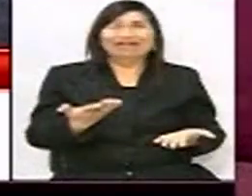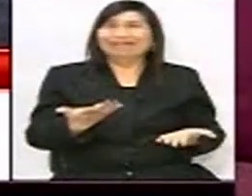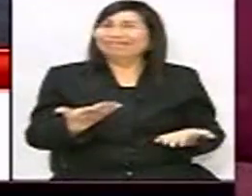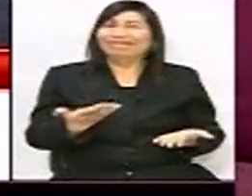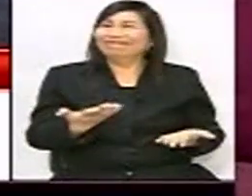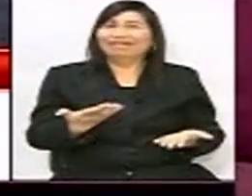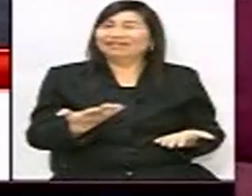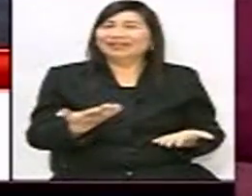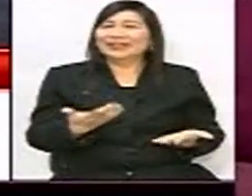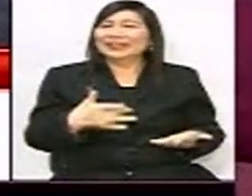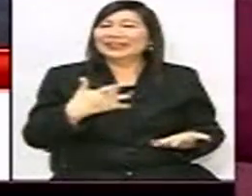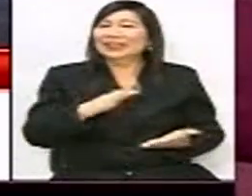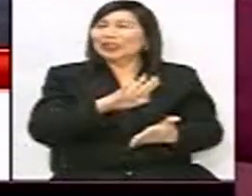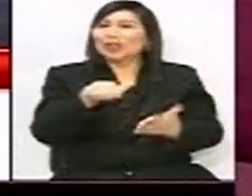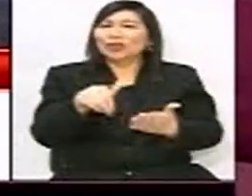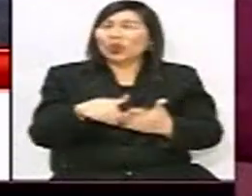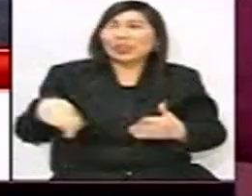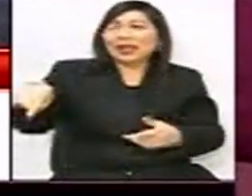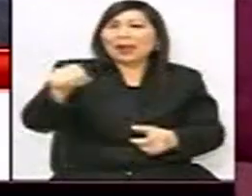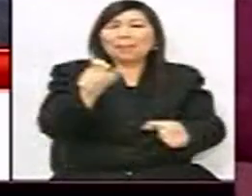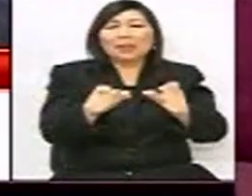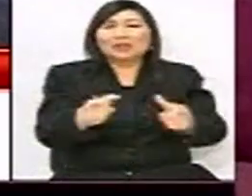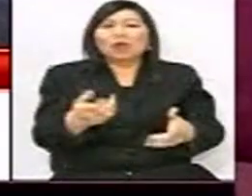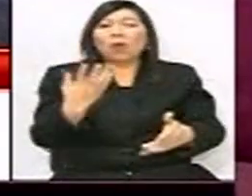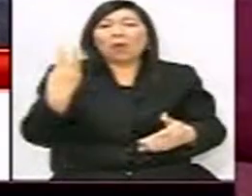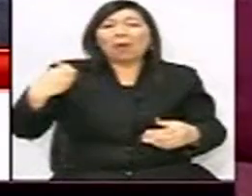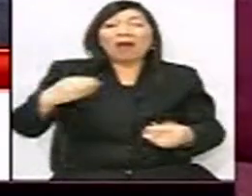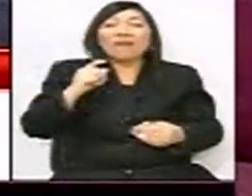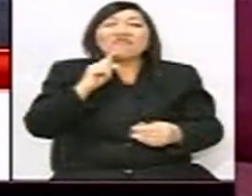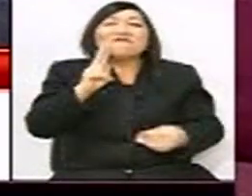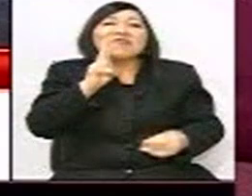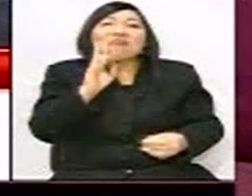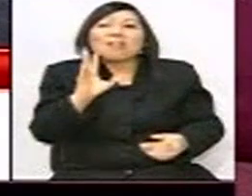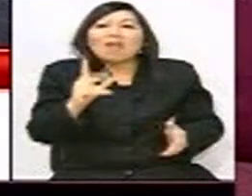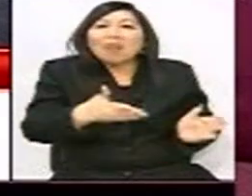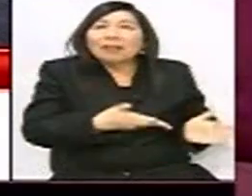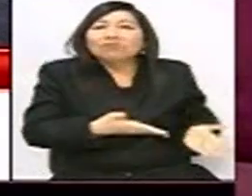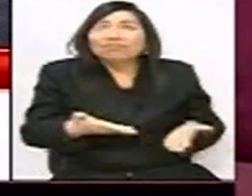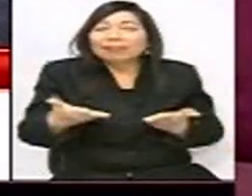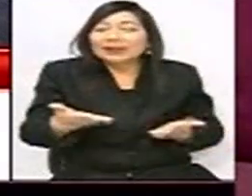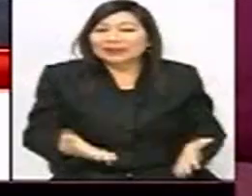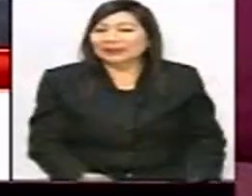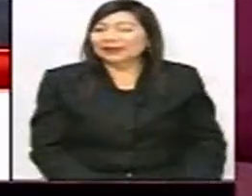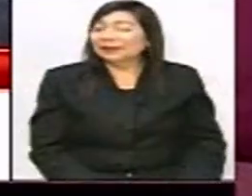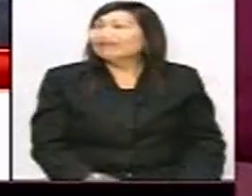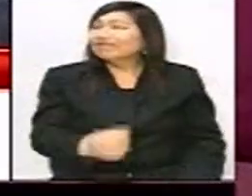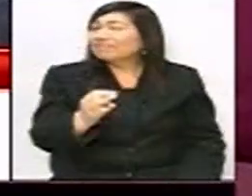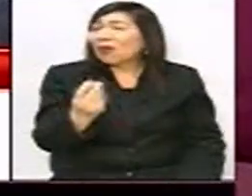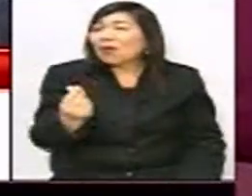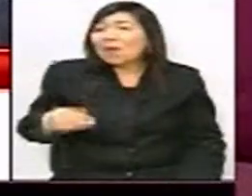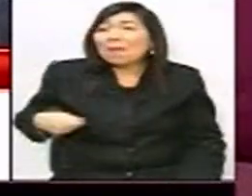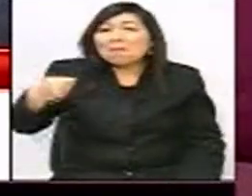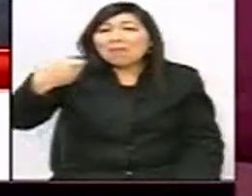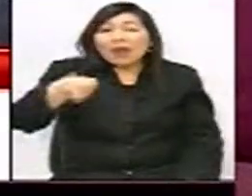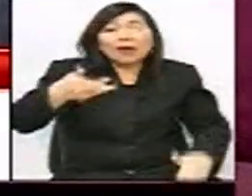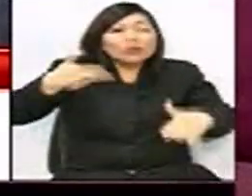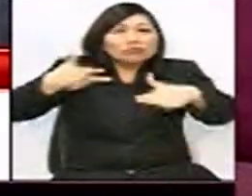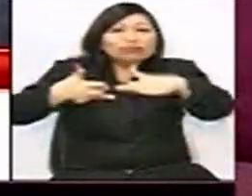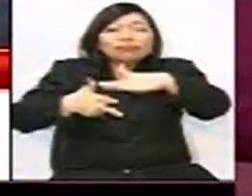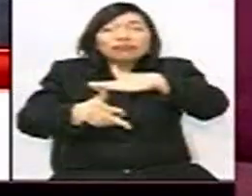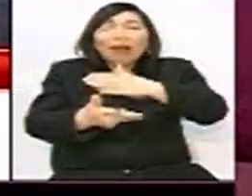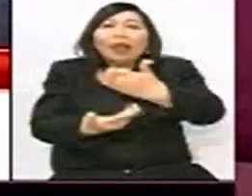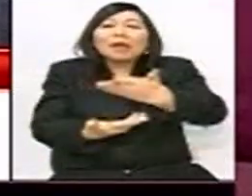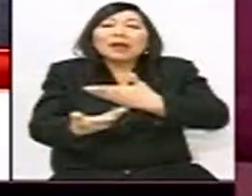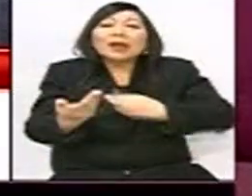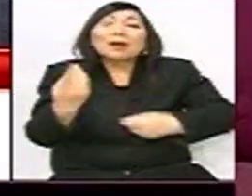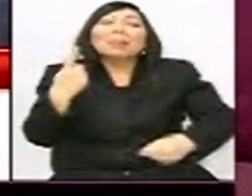es el sentimiento en general, que nos están metiendo la mano al bolsillo. O sea, definitivamente esto terminó siendo un